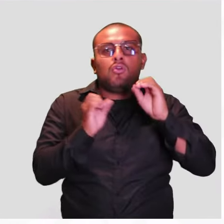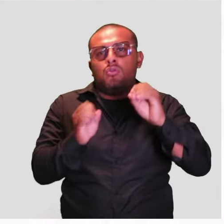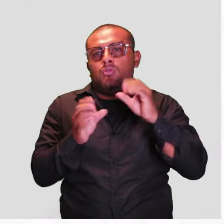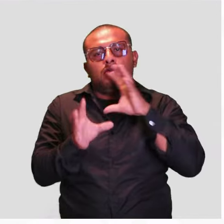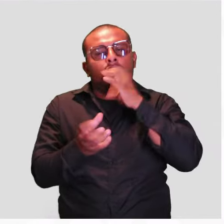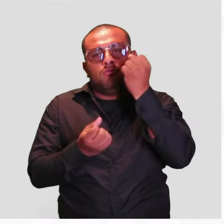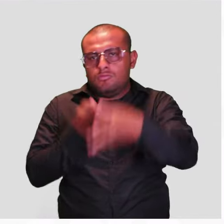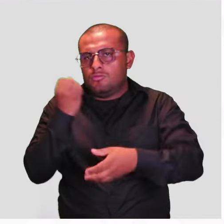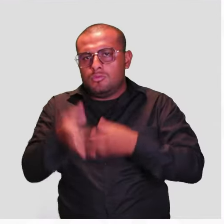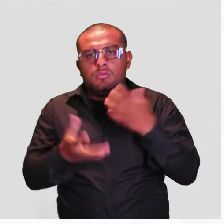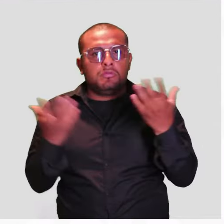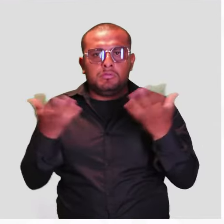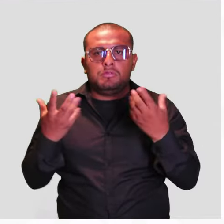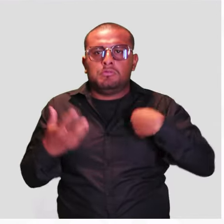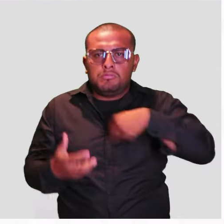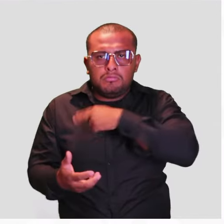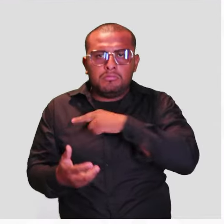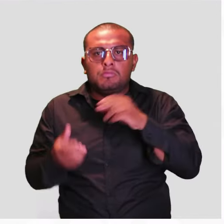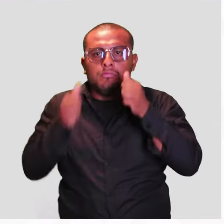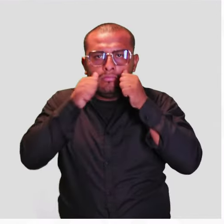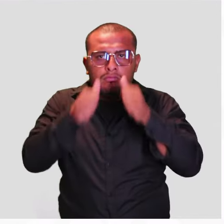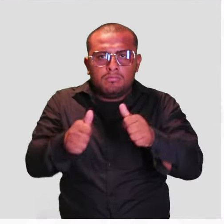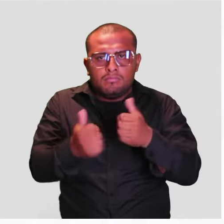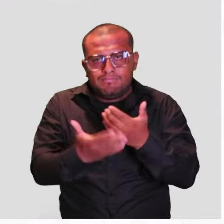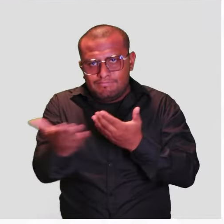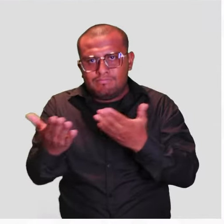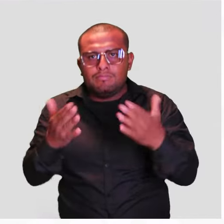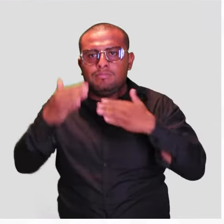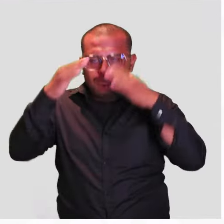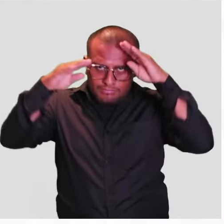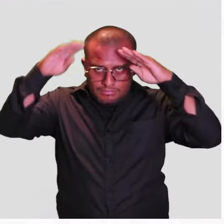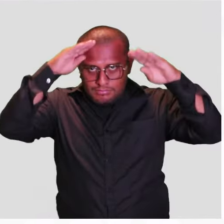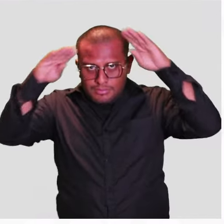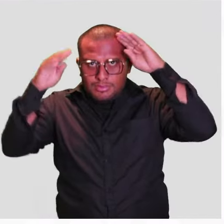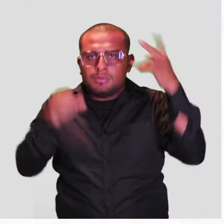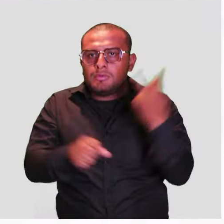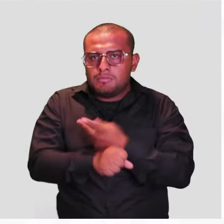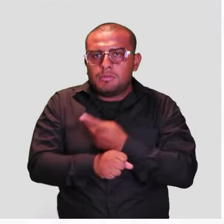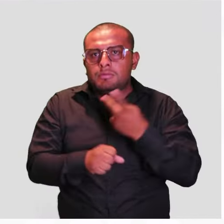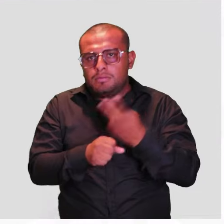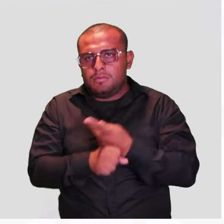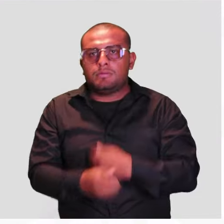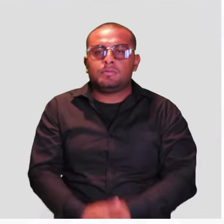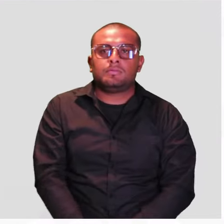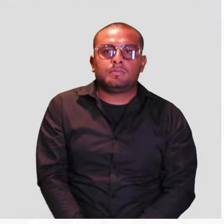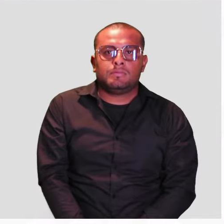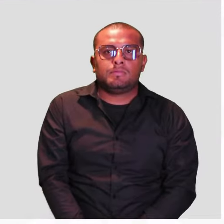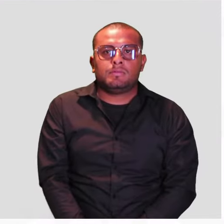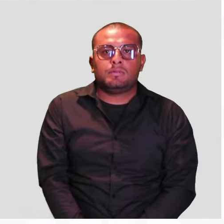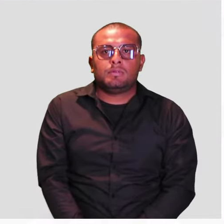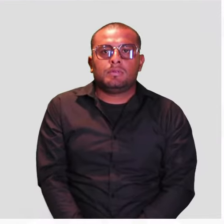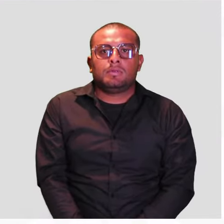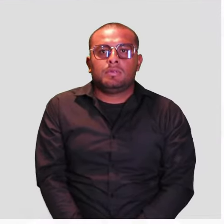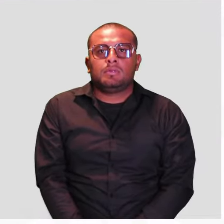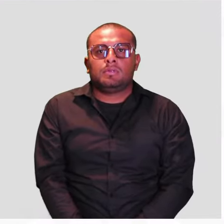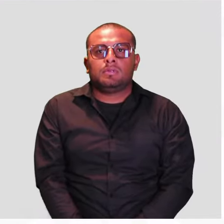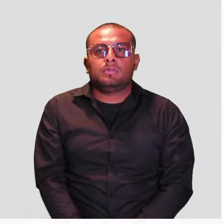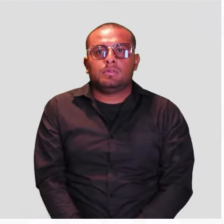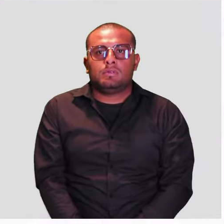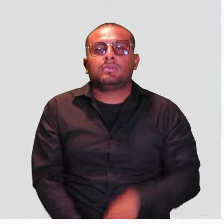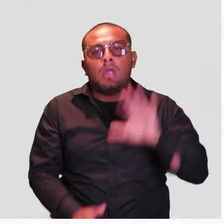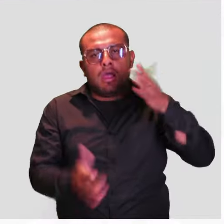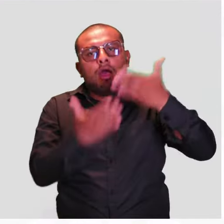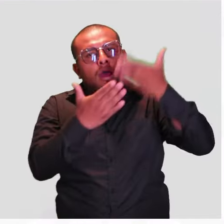todo que la ciudadanía siga escuchando las reflexiones que tienen en los temas que se han dirimido a lo largo de este